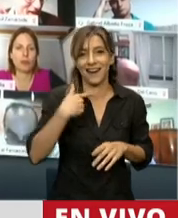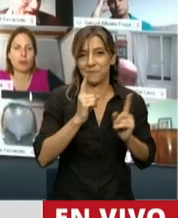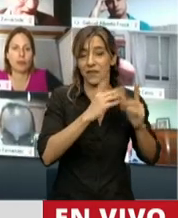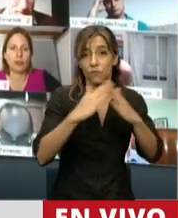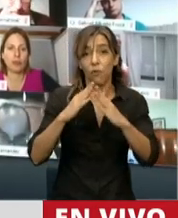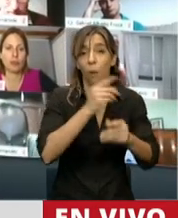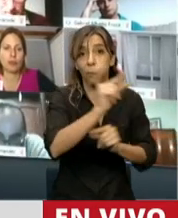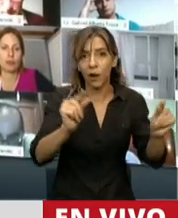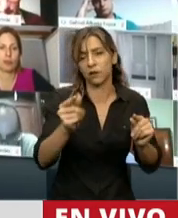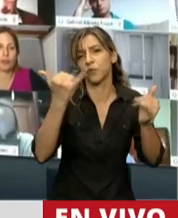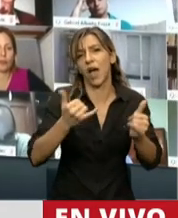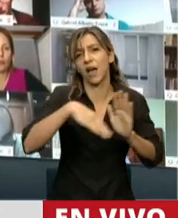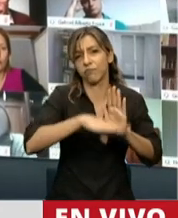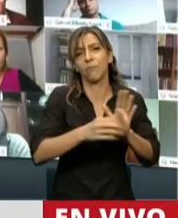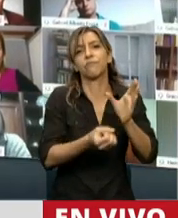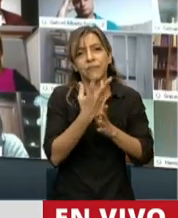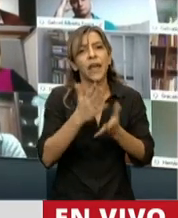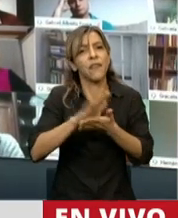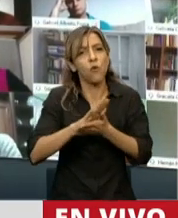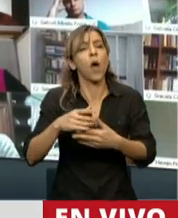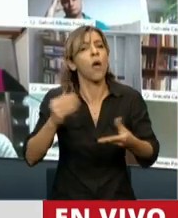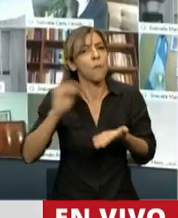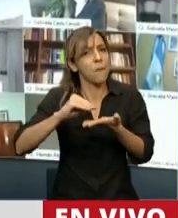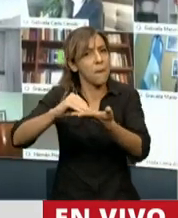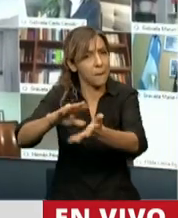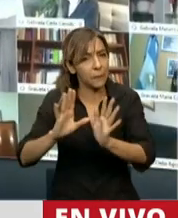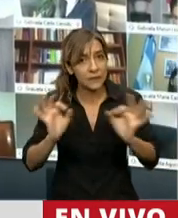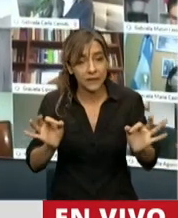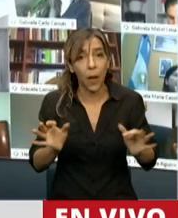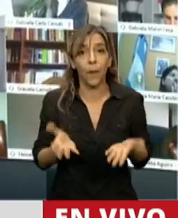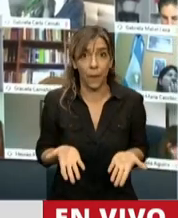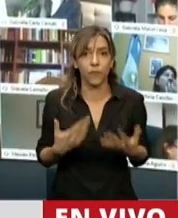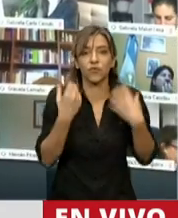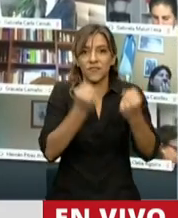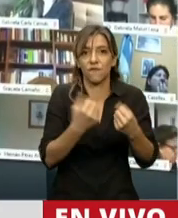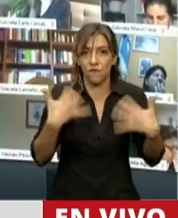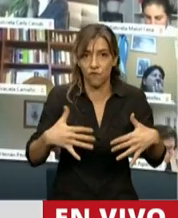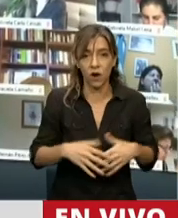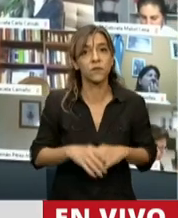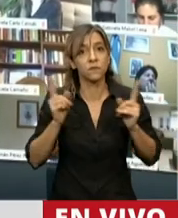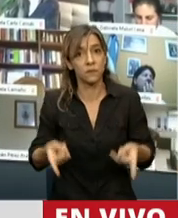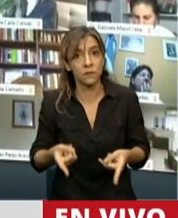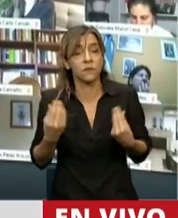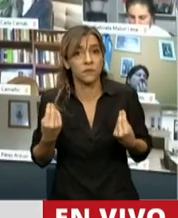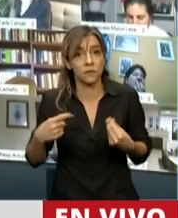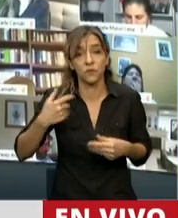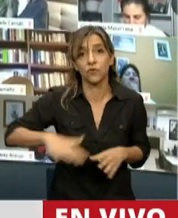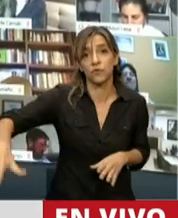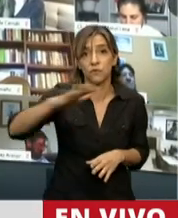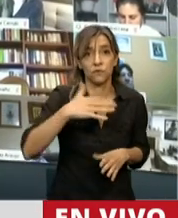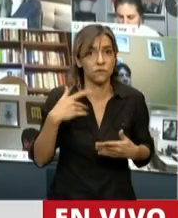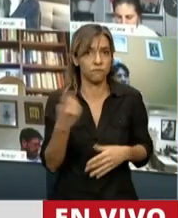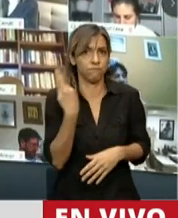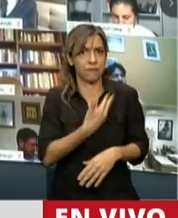Estado está llevando adelante. Y tenemos que valorar también, creo, Presidente, el nivel de cobertura social que tiene la Argentina.